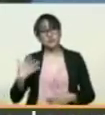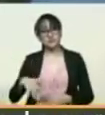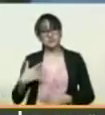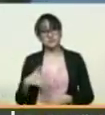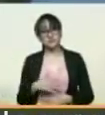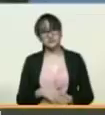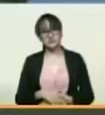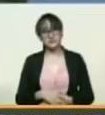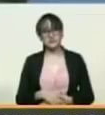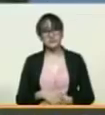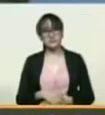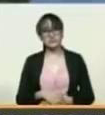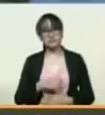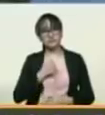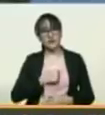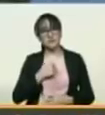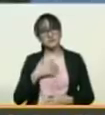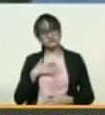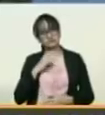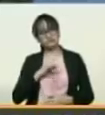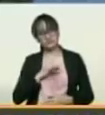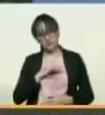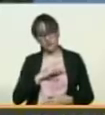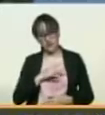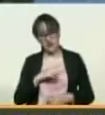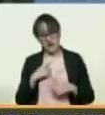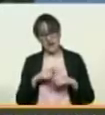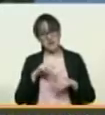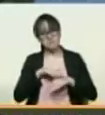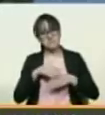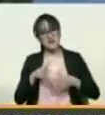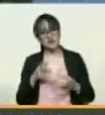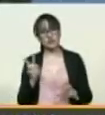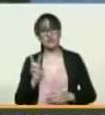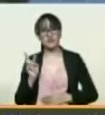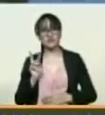Hay, lamentablemente, y nos duele, exministros venezolanos en prisión,